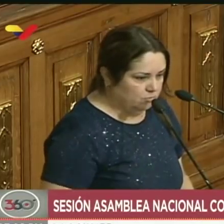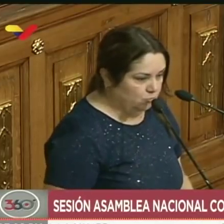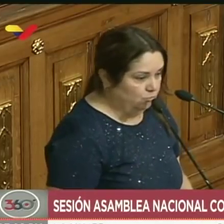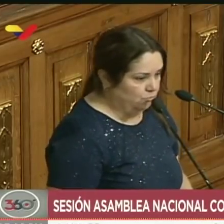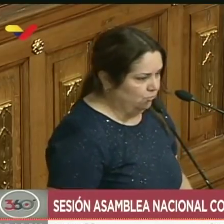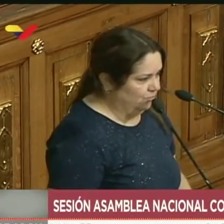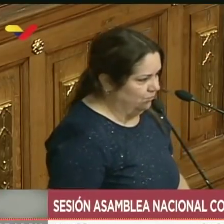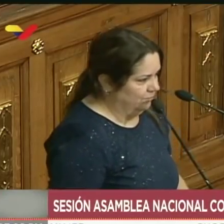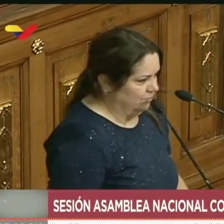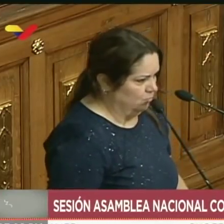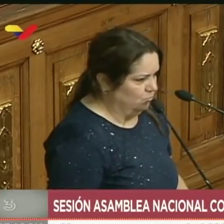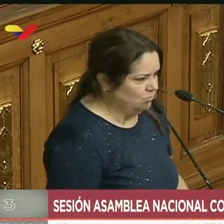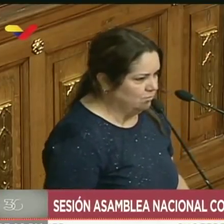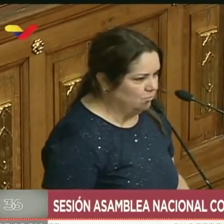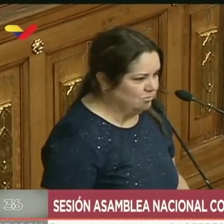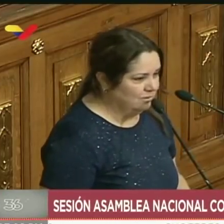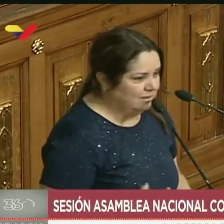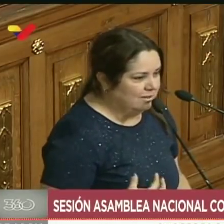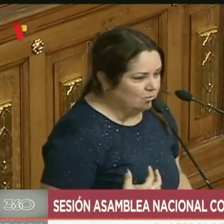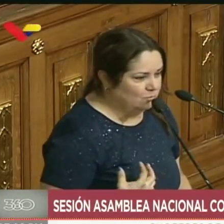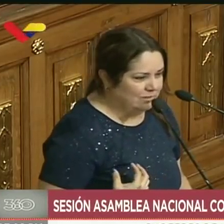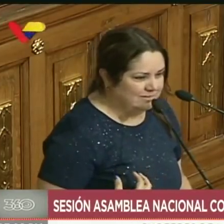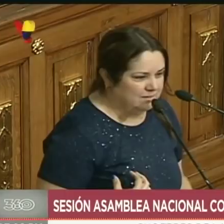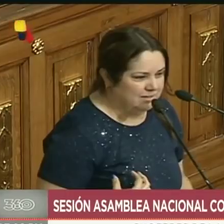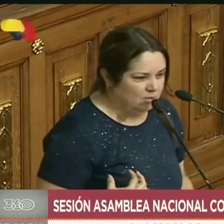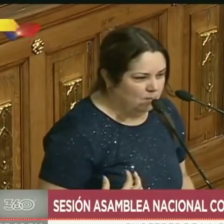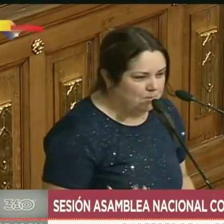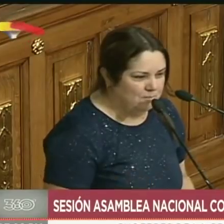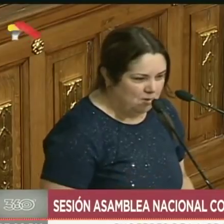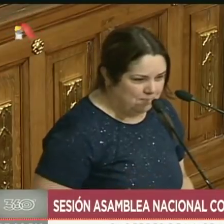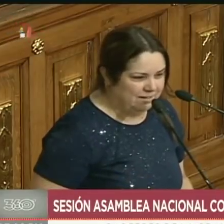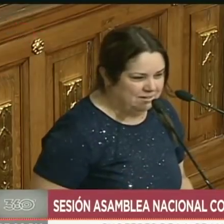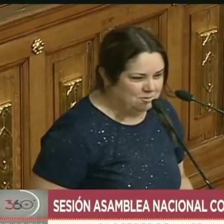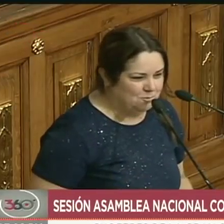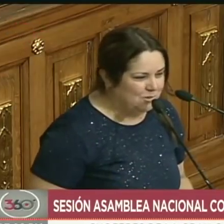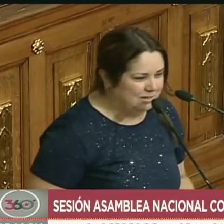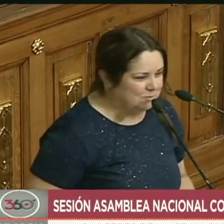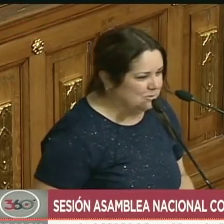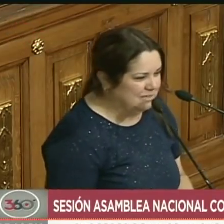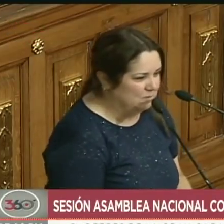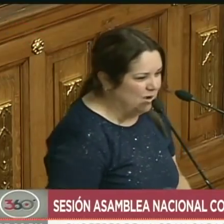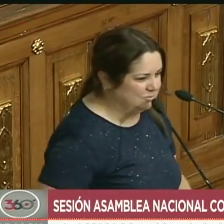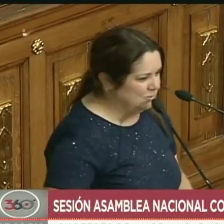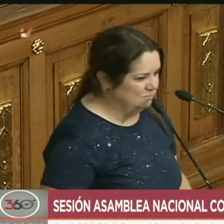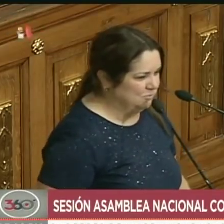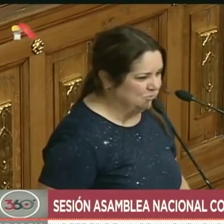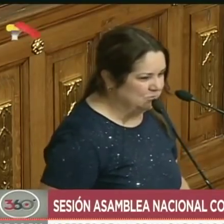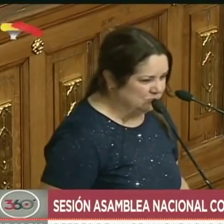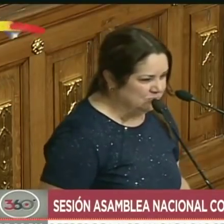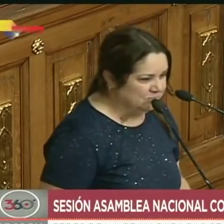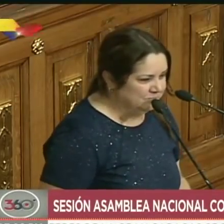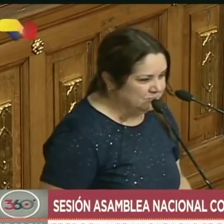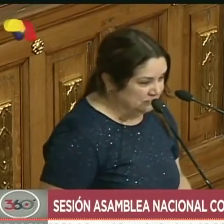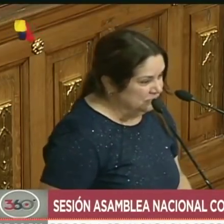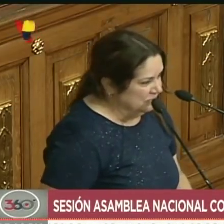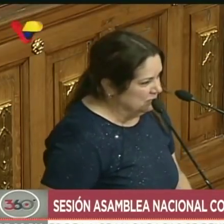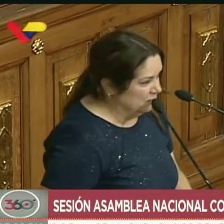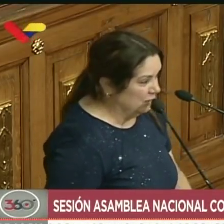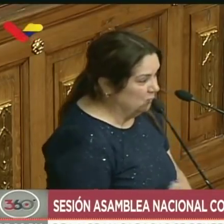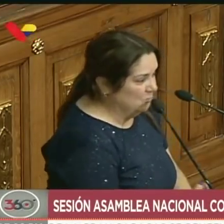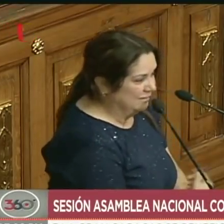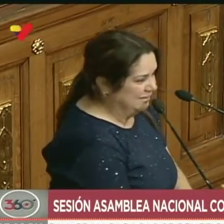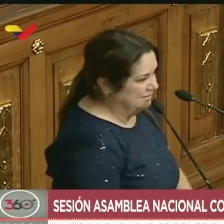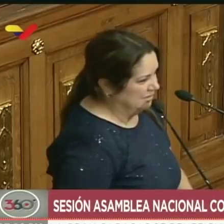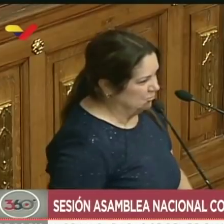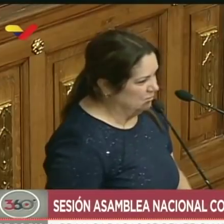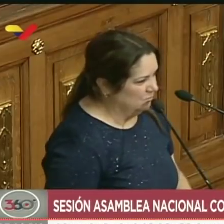gritaban duro, ¿no?, con mucha voz. Ustedes saben que en los pueblos pequeños uno le conoce la voz a todo el mundo,